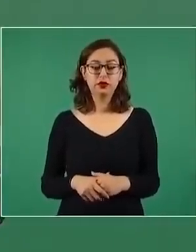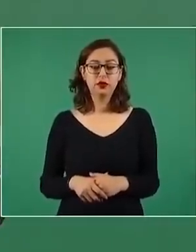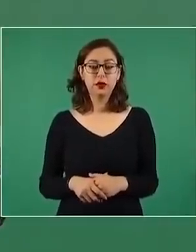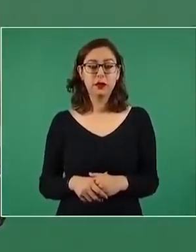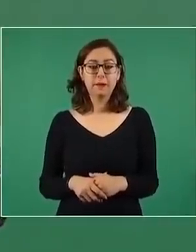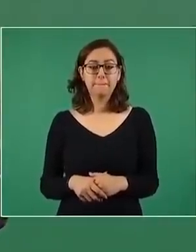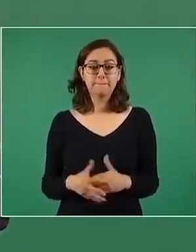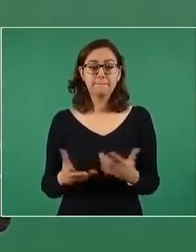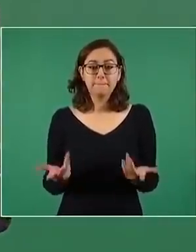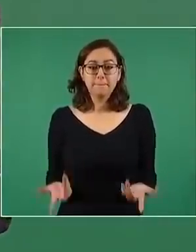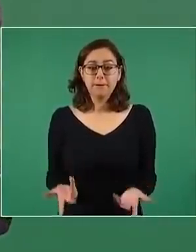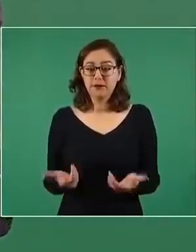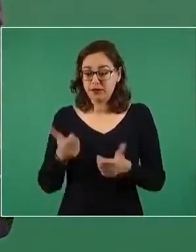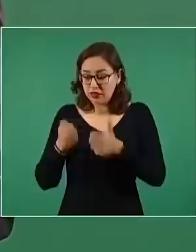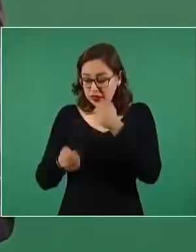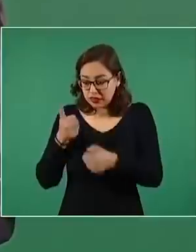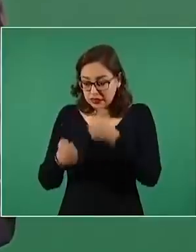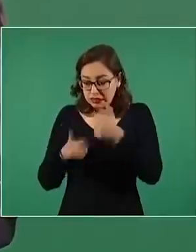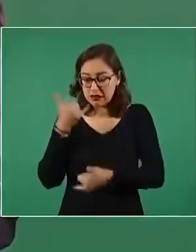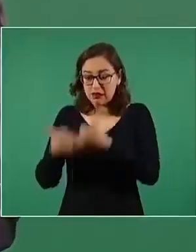al Nintendo